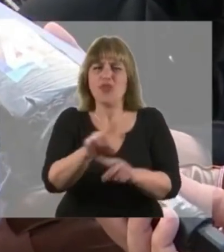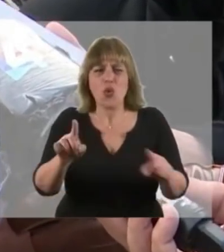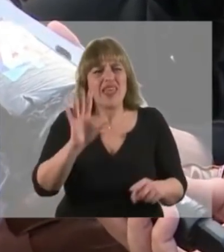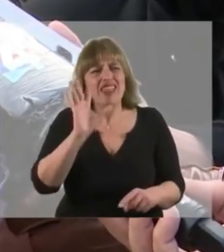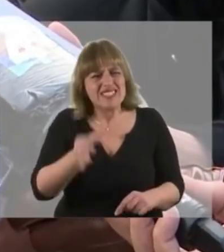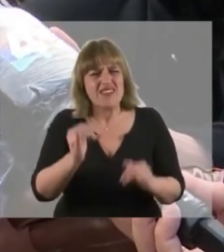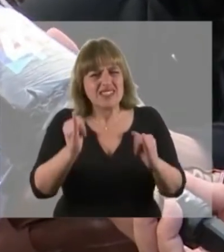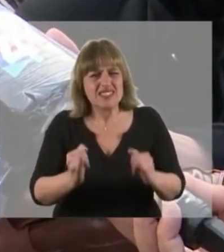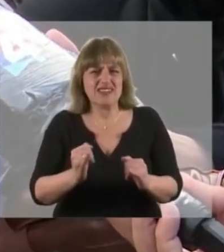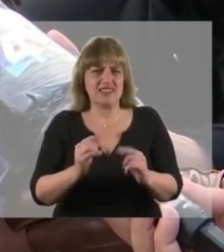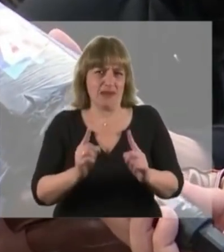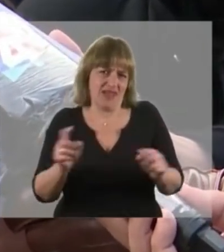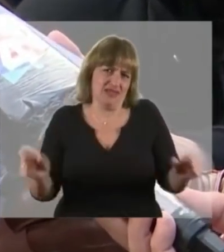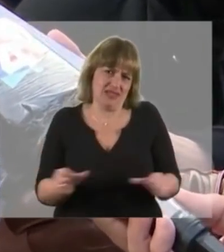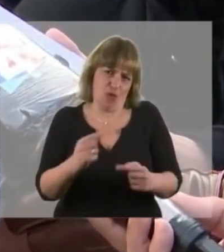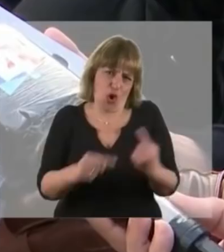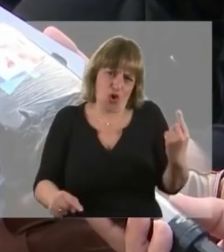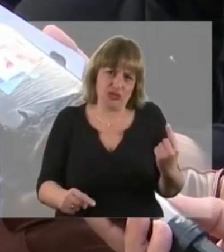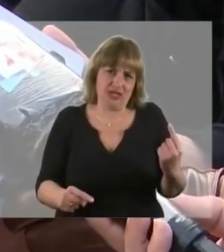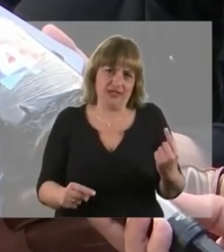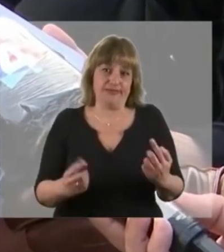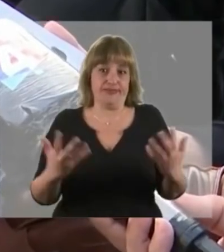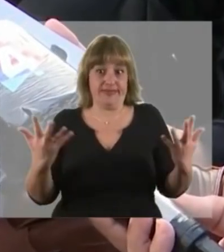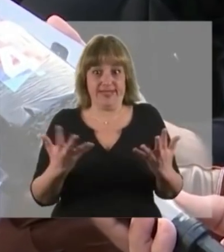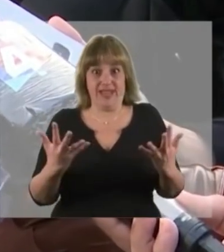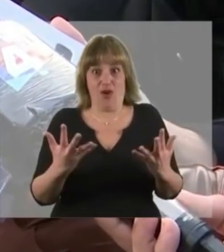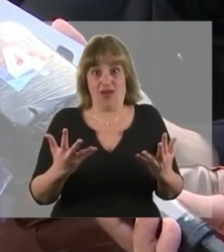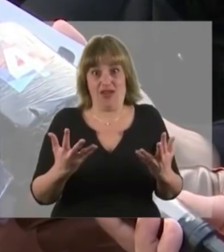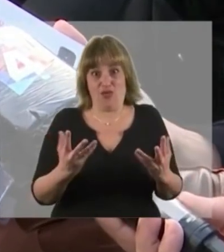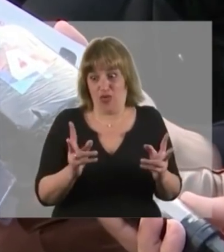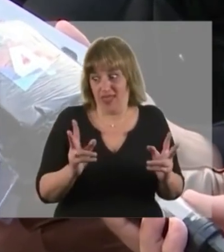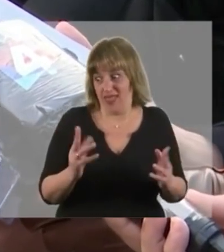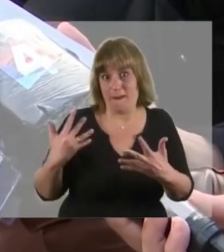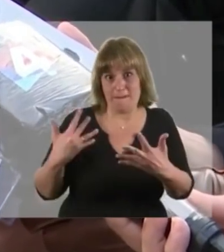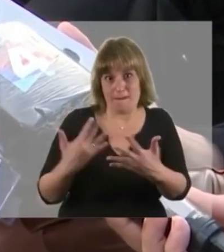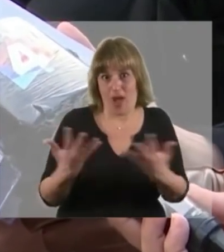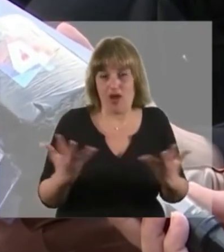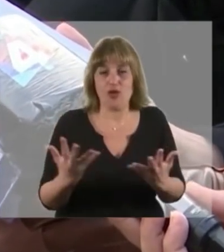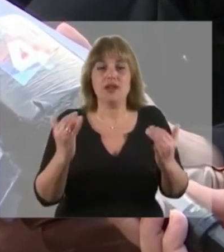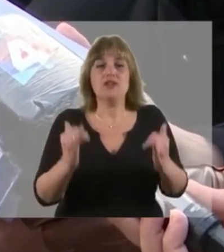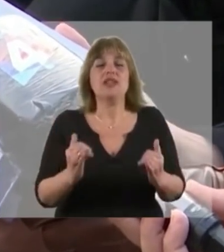cuales ustedes también saben que hemos tomado algunas medidas en estos tiempos.